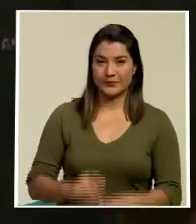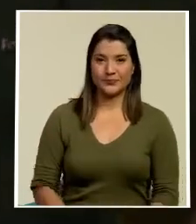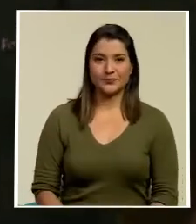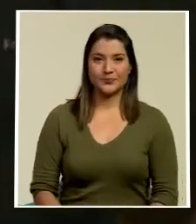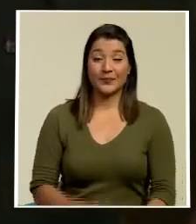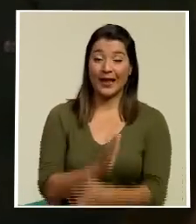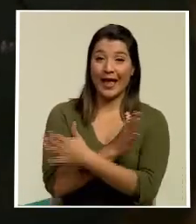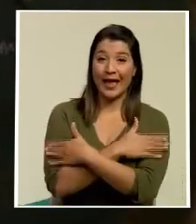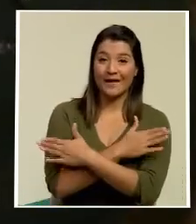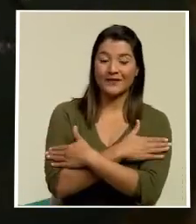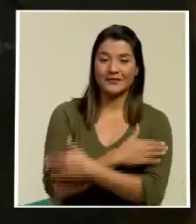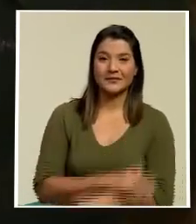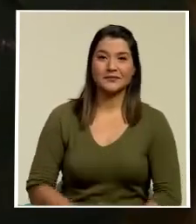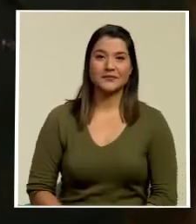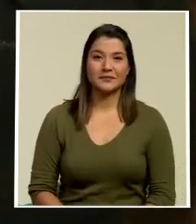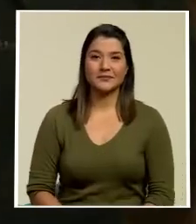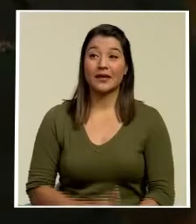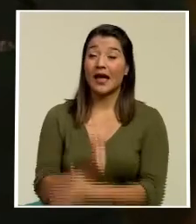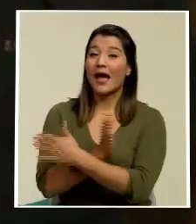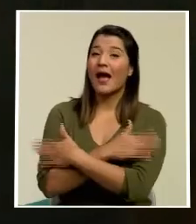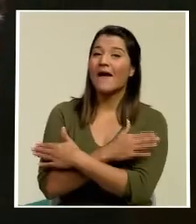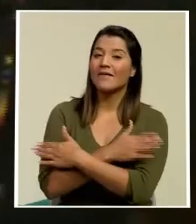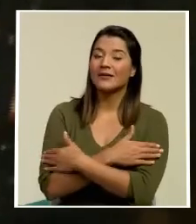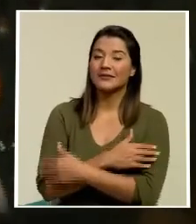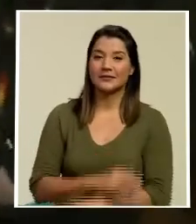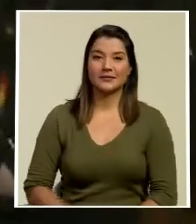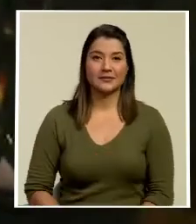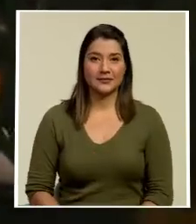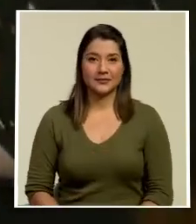Un abrazo grande. Bueno, un abrazo grande.